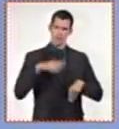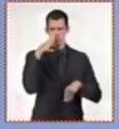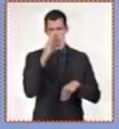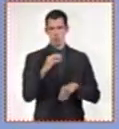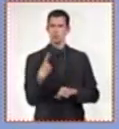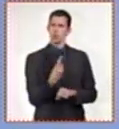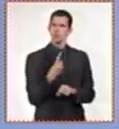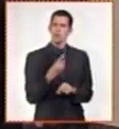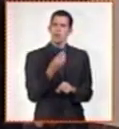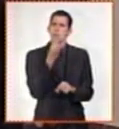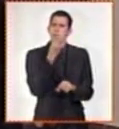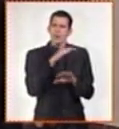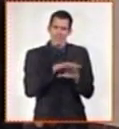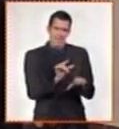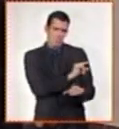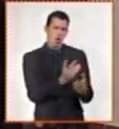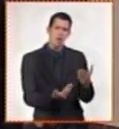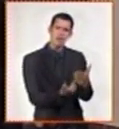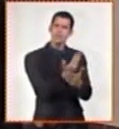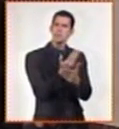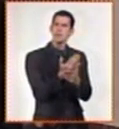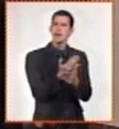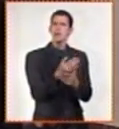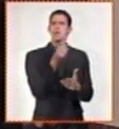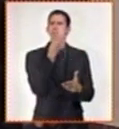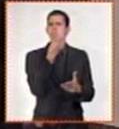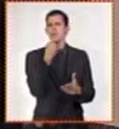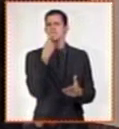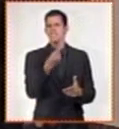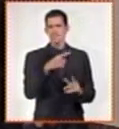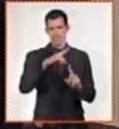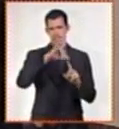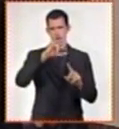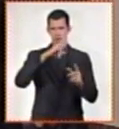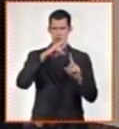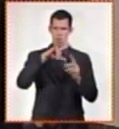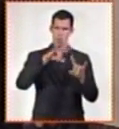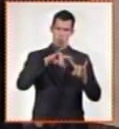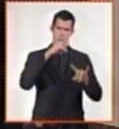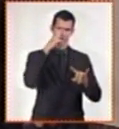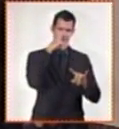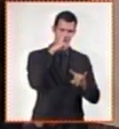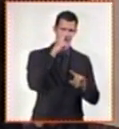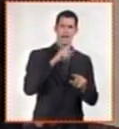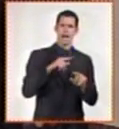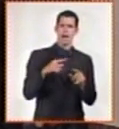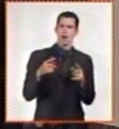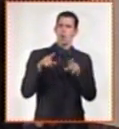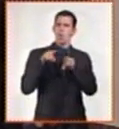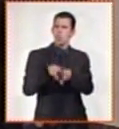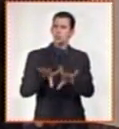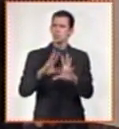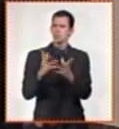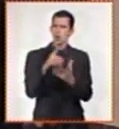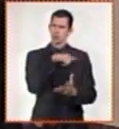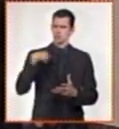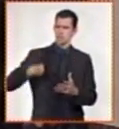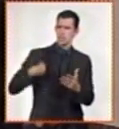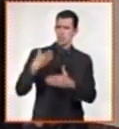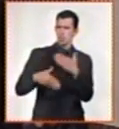China en la nueva era. Y en el futuro, frente a cualquier provocación,